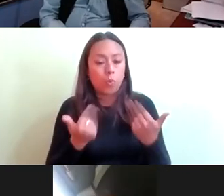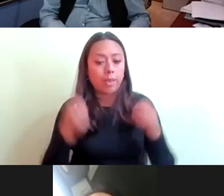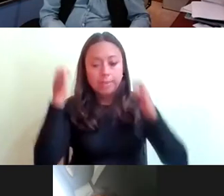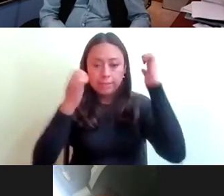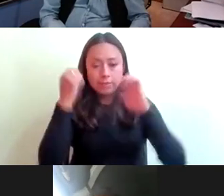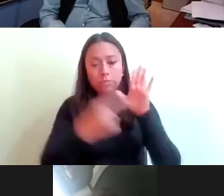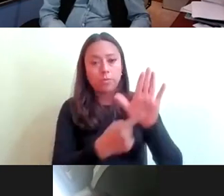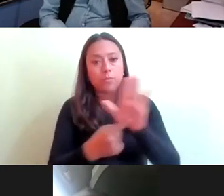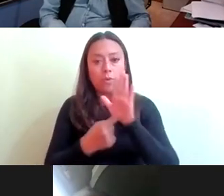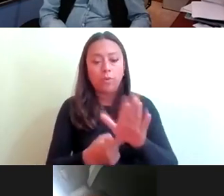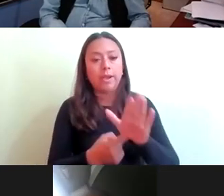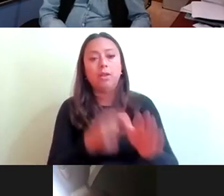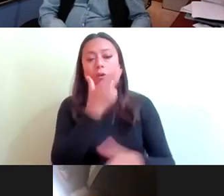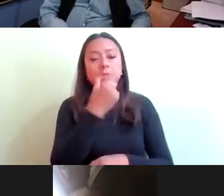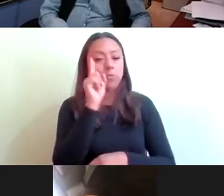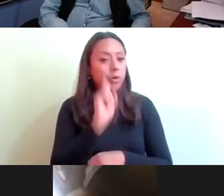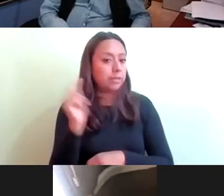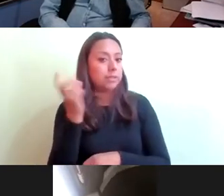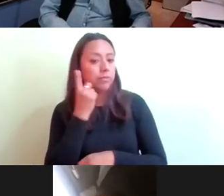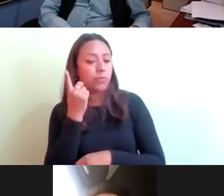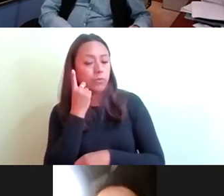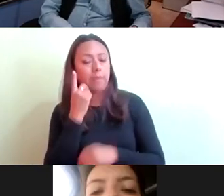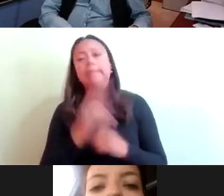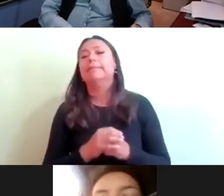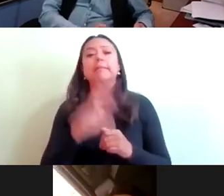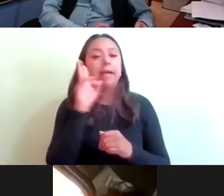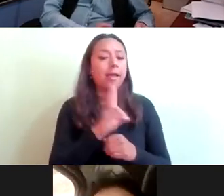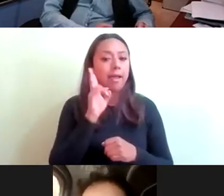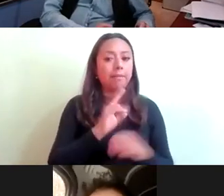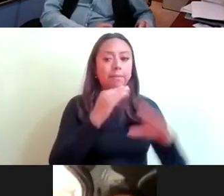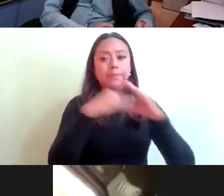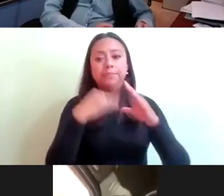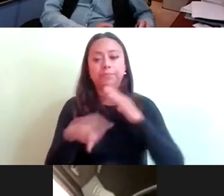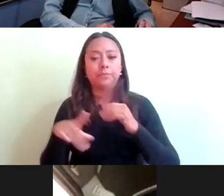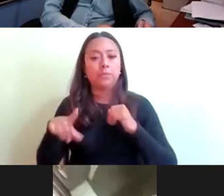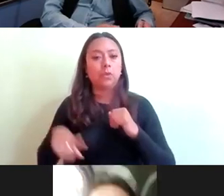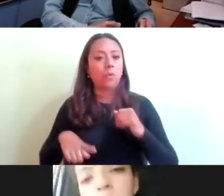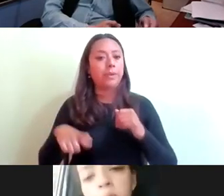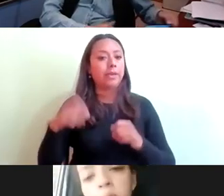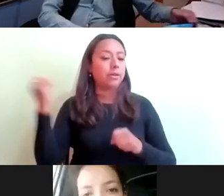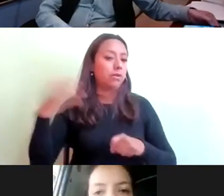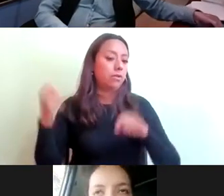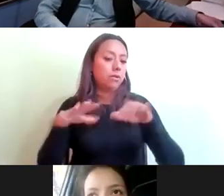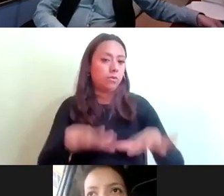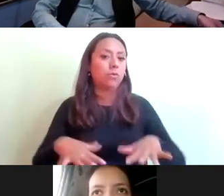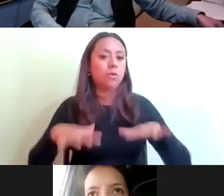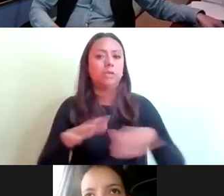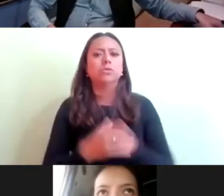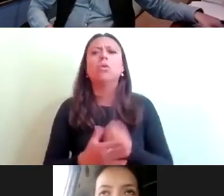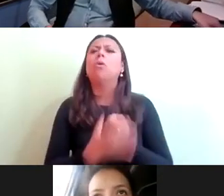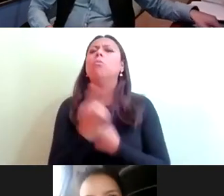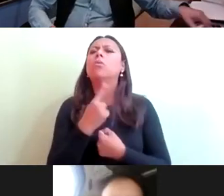tema de los méritos que consideró pertinente remitir el gobierno al Congreso. ¿Por qué usted no invitó a